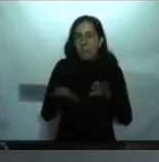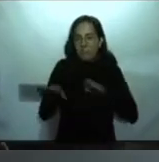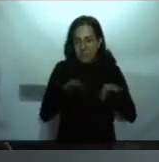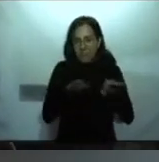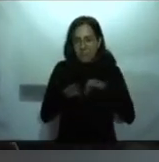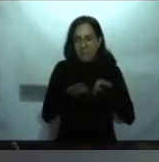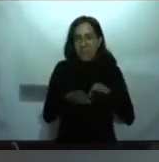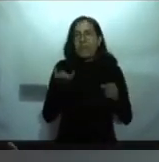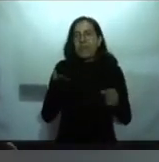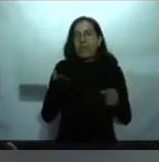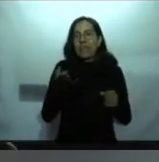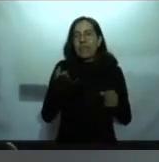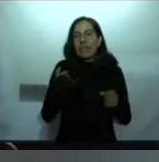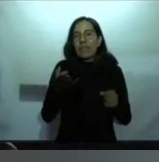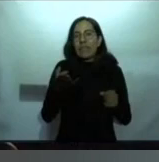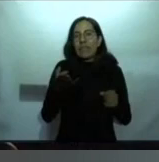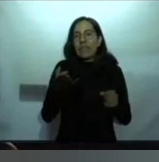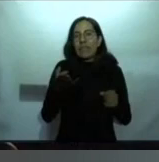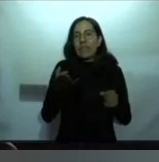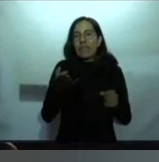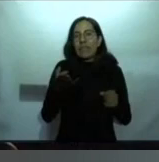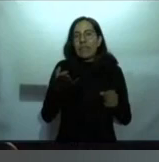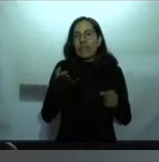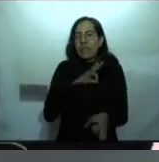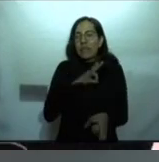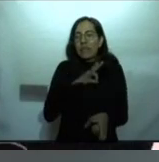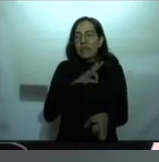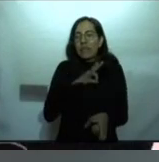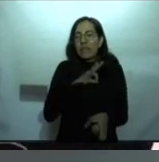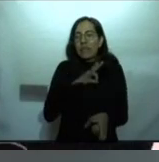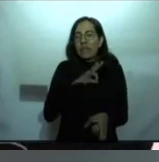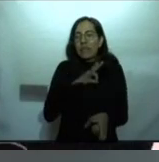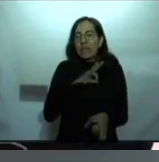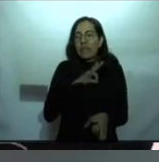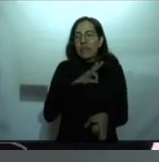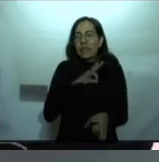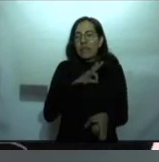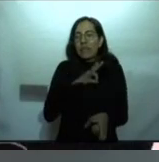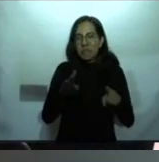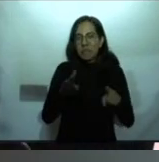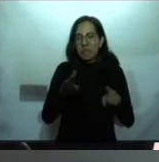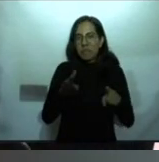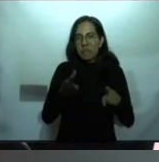la continuación de los polos de desarrollo.